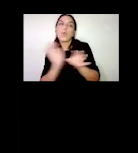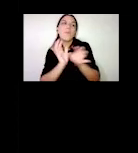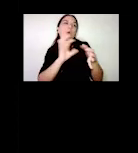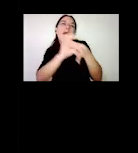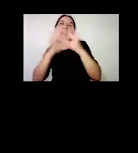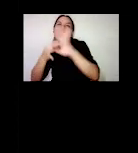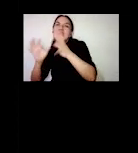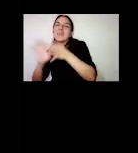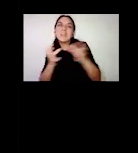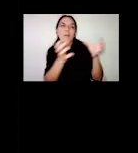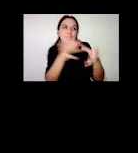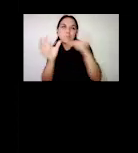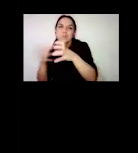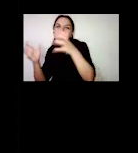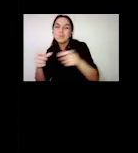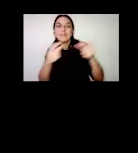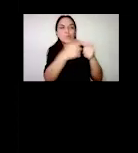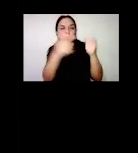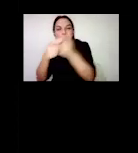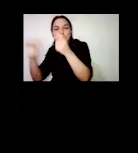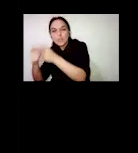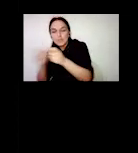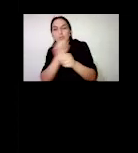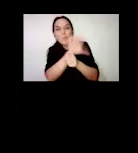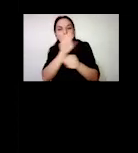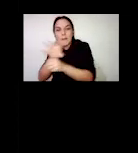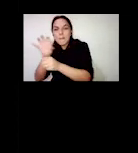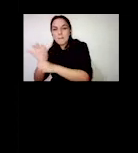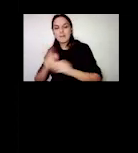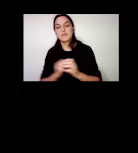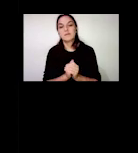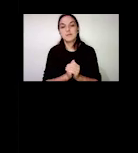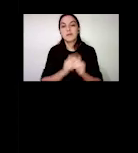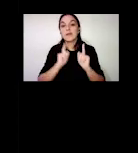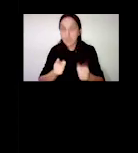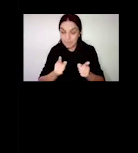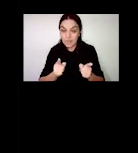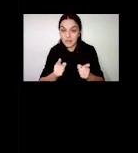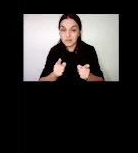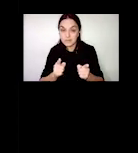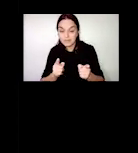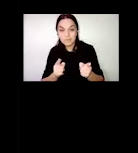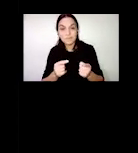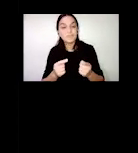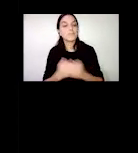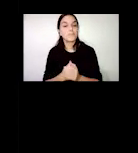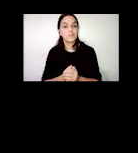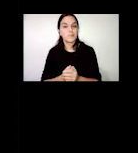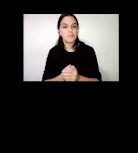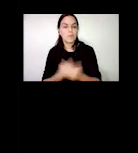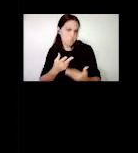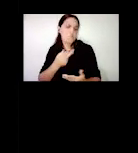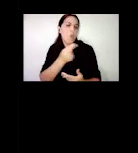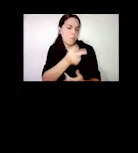una serie de emisión de títulos, y son susceptibles de ser comprados y vendidos, de